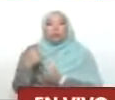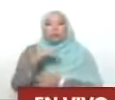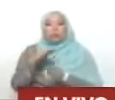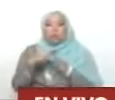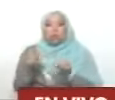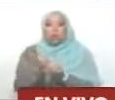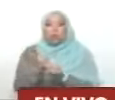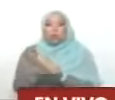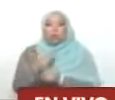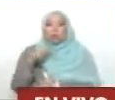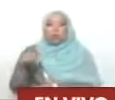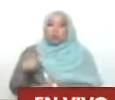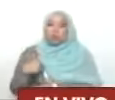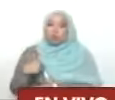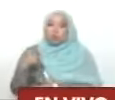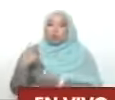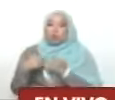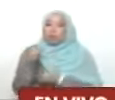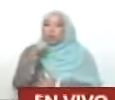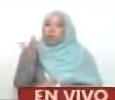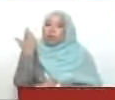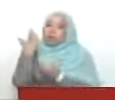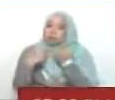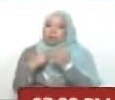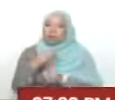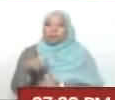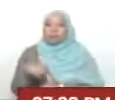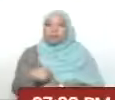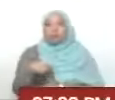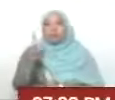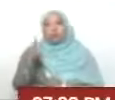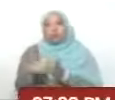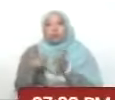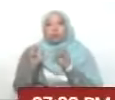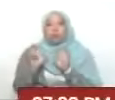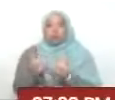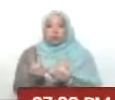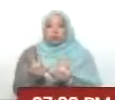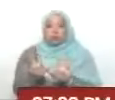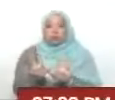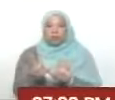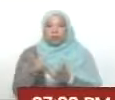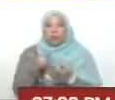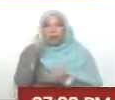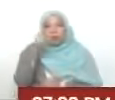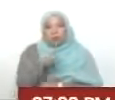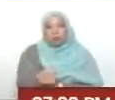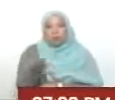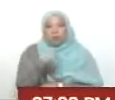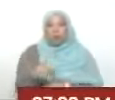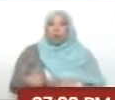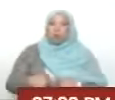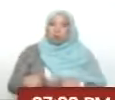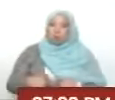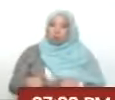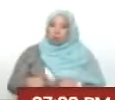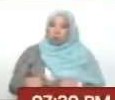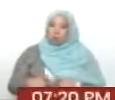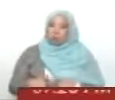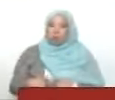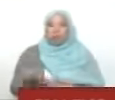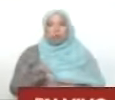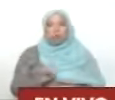estaban sumergidos en la pérdida del comandante Chávez. Luego, en el año 2018, era ese pueblo aguerrido que no